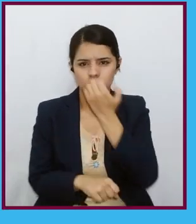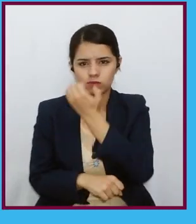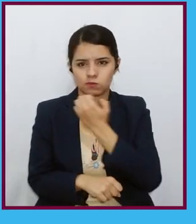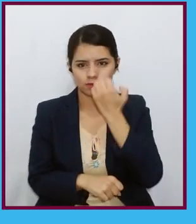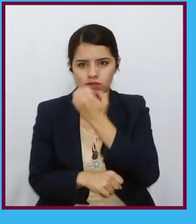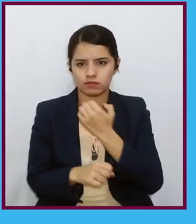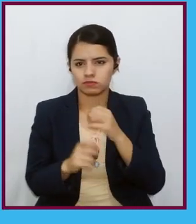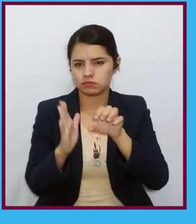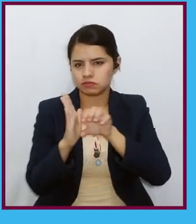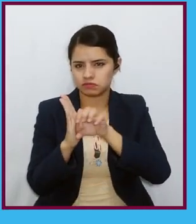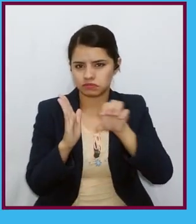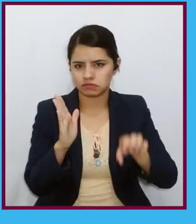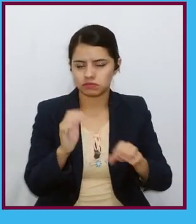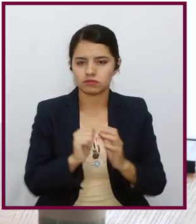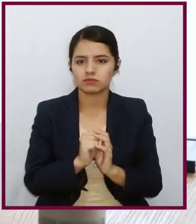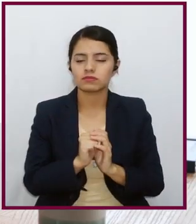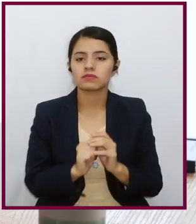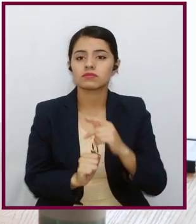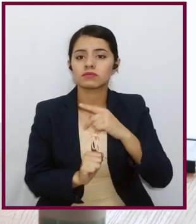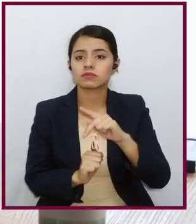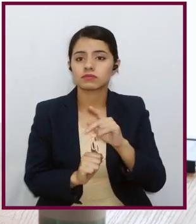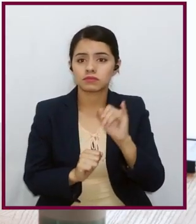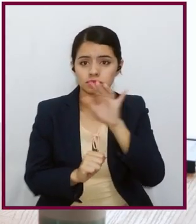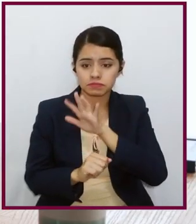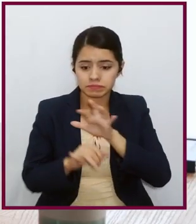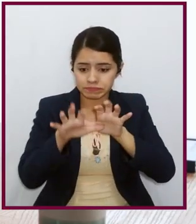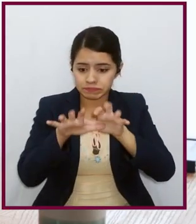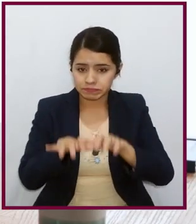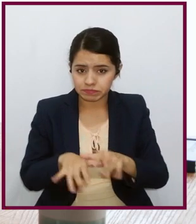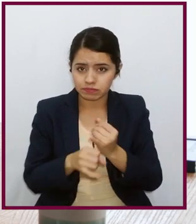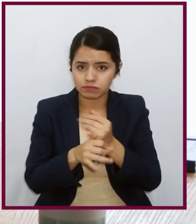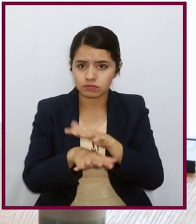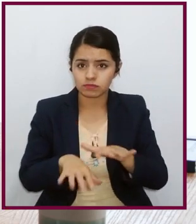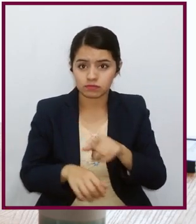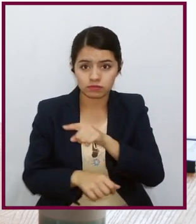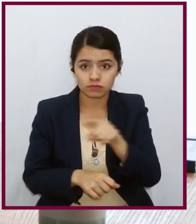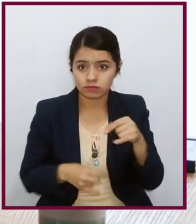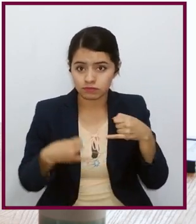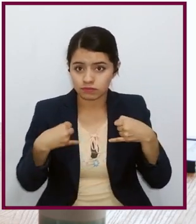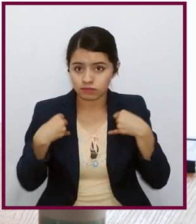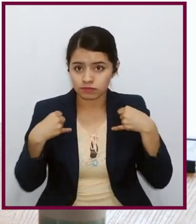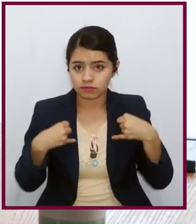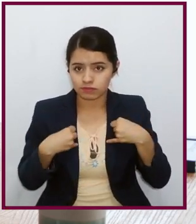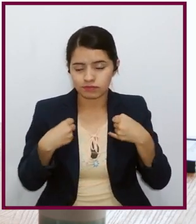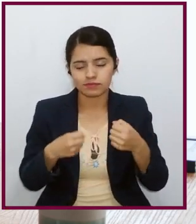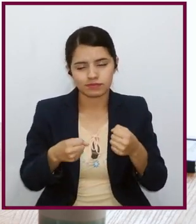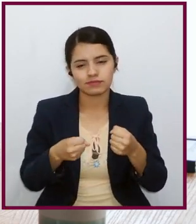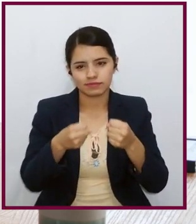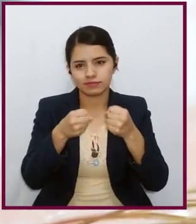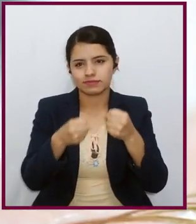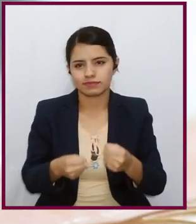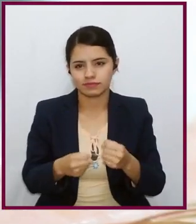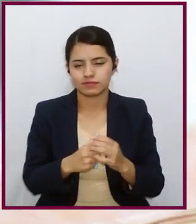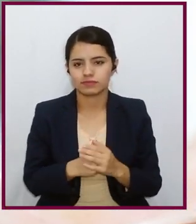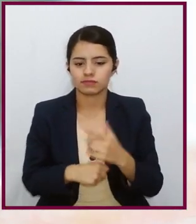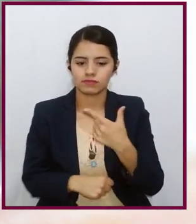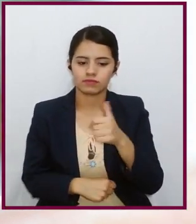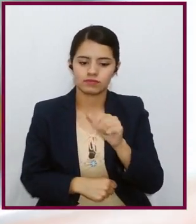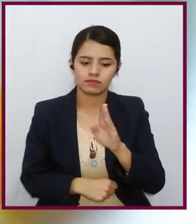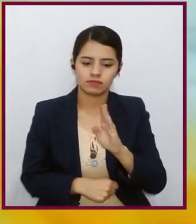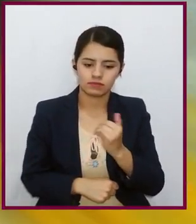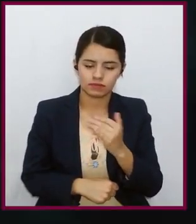Ay, gracias, Diva. Qué bueno que ya se fue. Gaby, para hacer una infografía, primero debemos